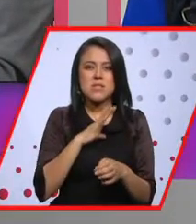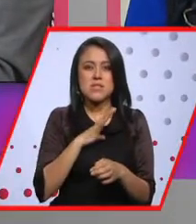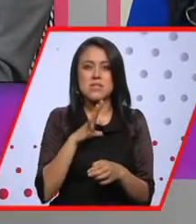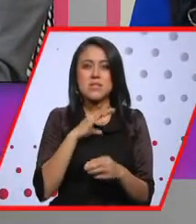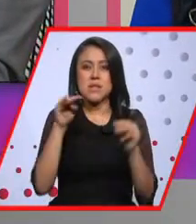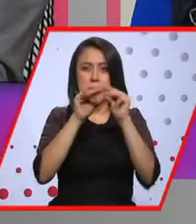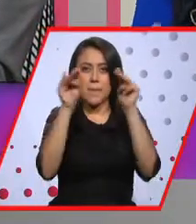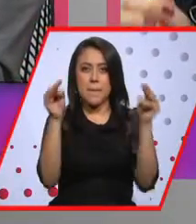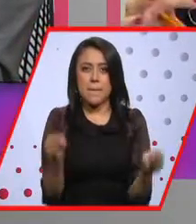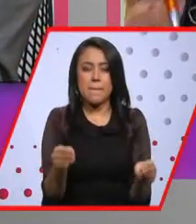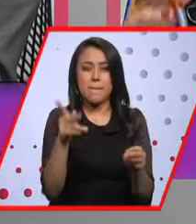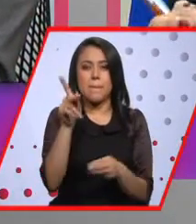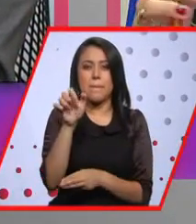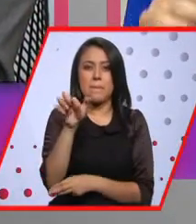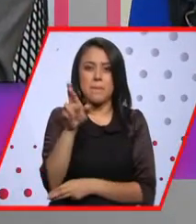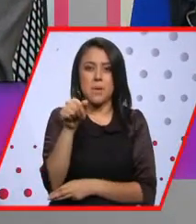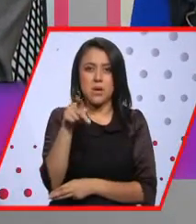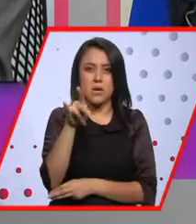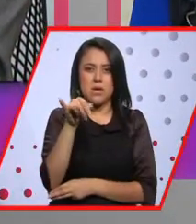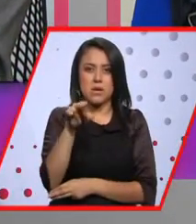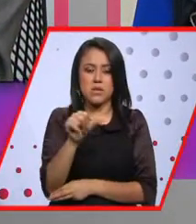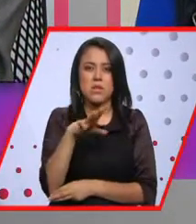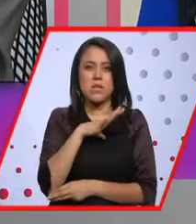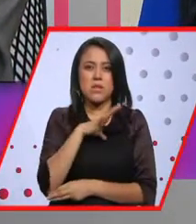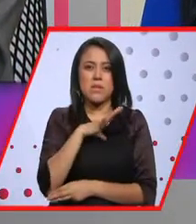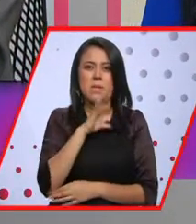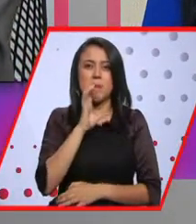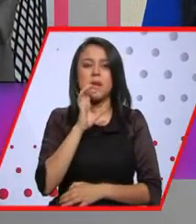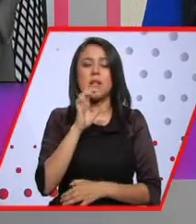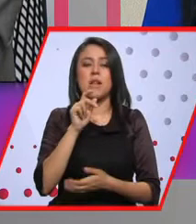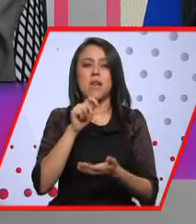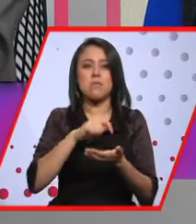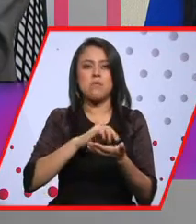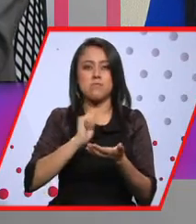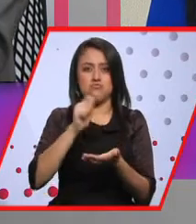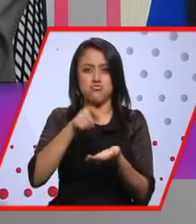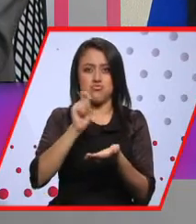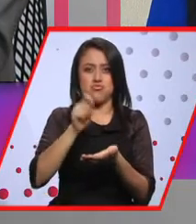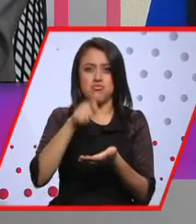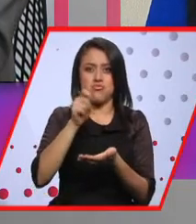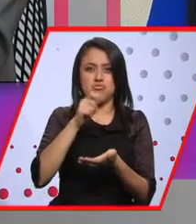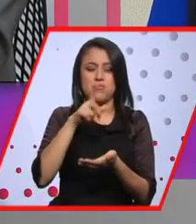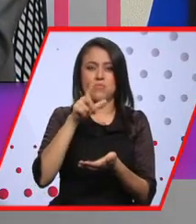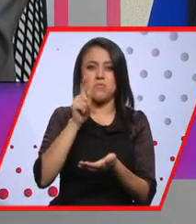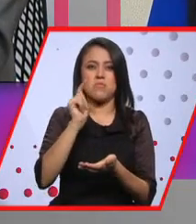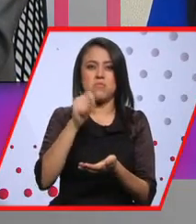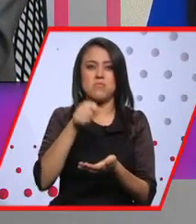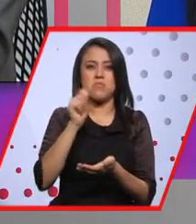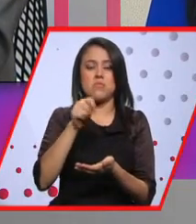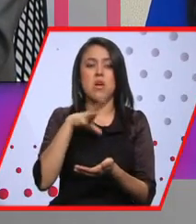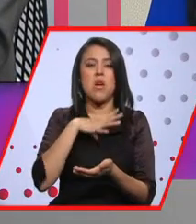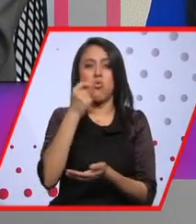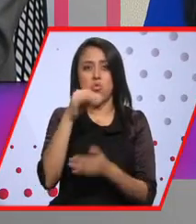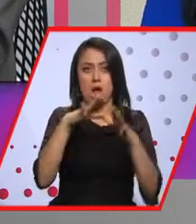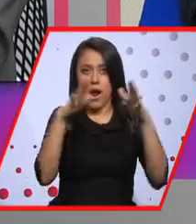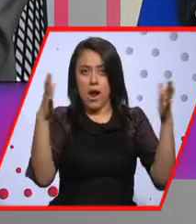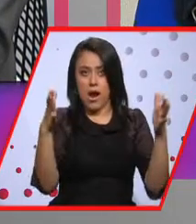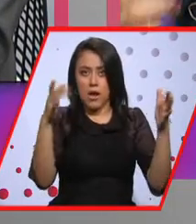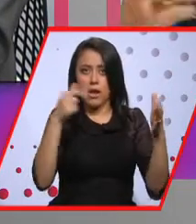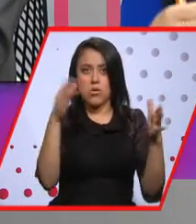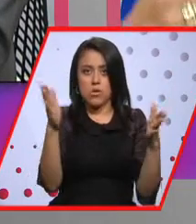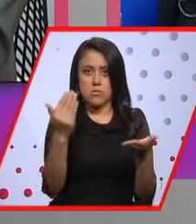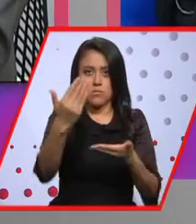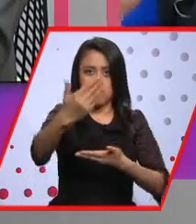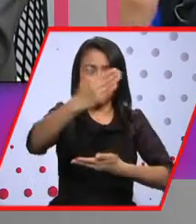Así es la Perkins. Máquina para escribir en braille. Perkins, y hay una grande y una portátil, ¿no? Así es.